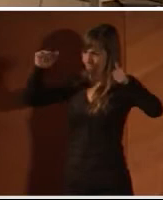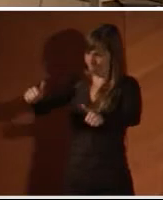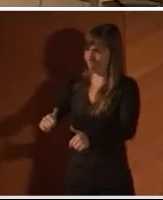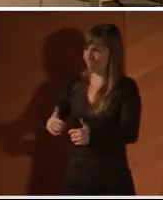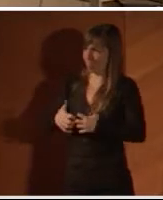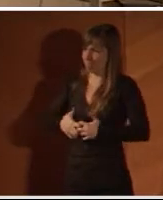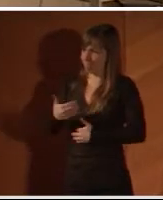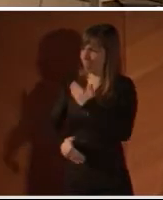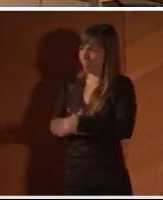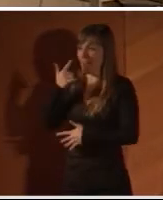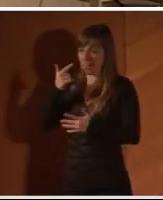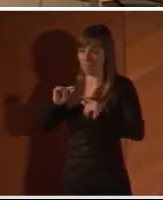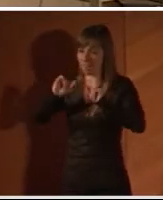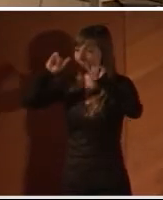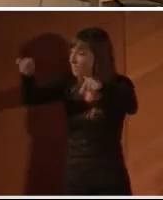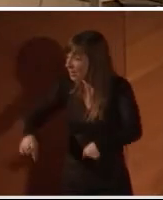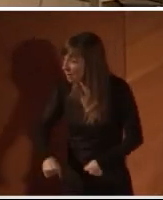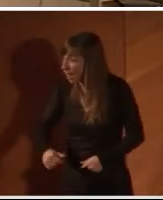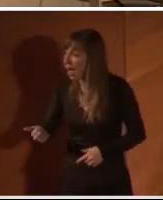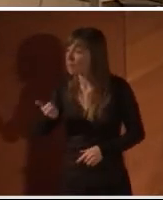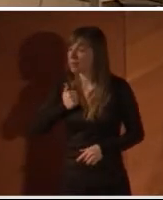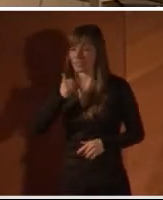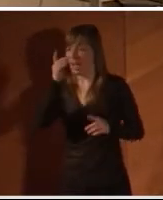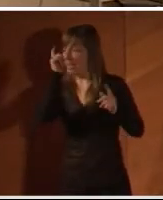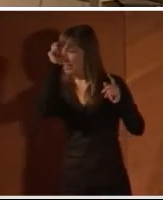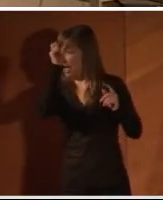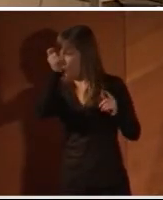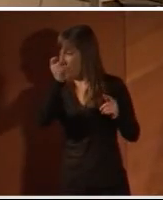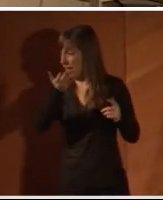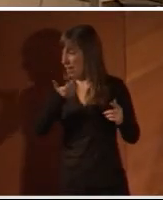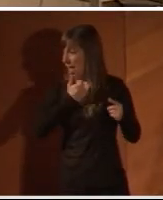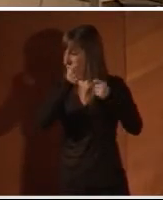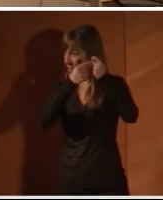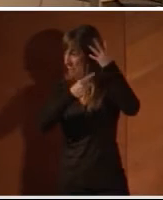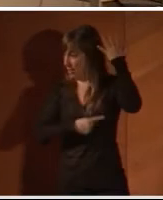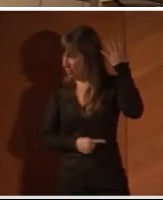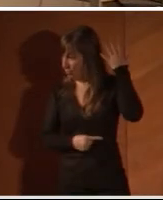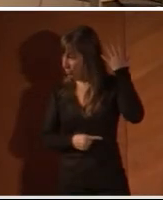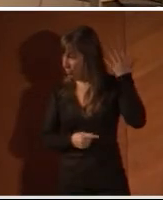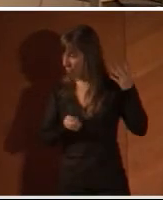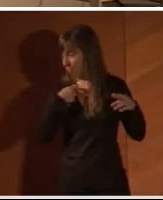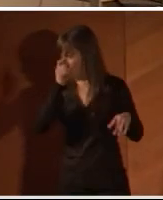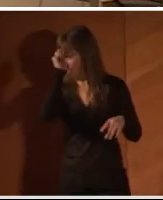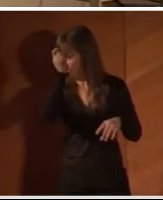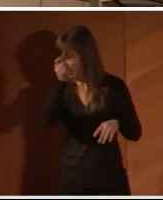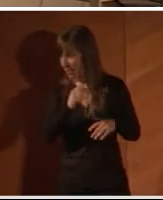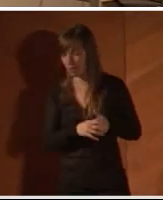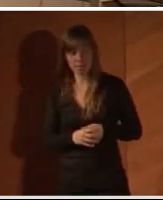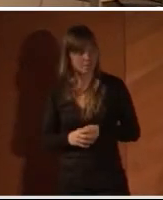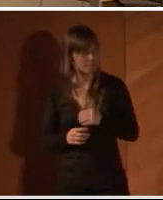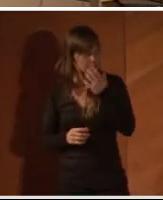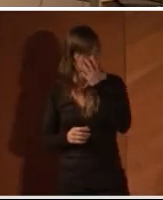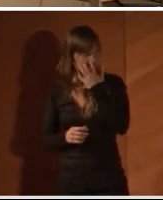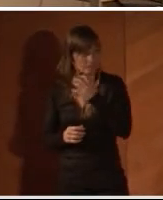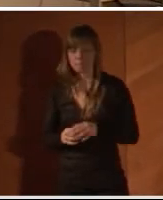Vamos con la firma ya. Saludamos a los representantes de las distintas instituciones que se han adherido